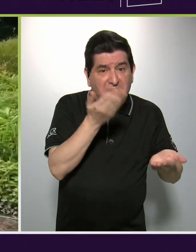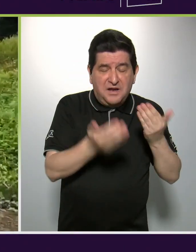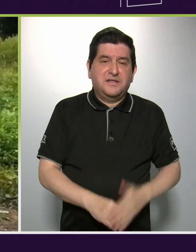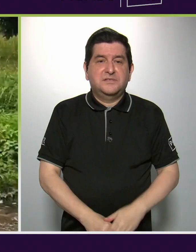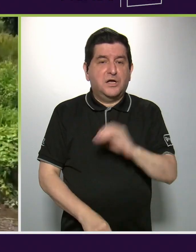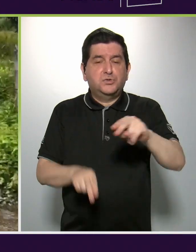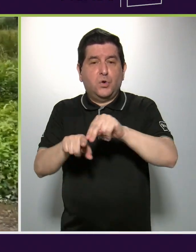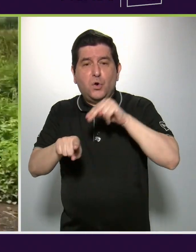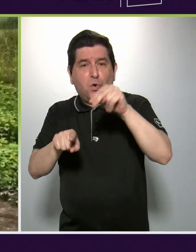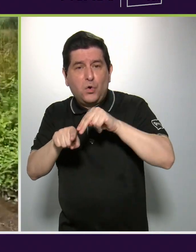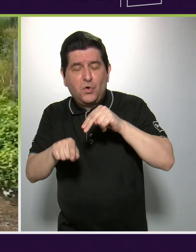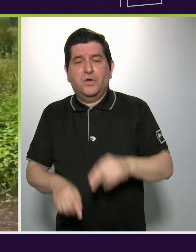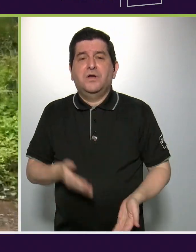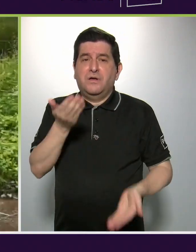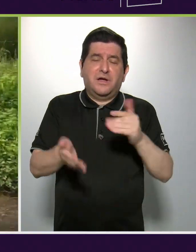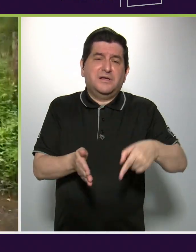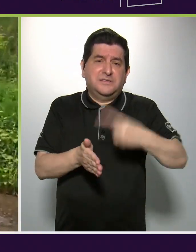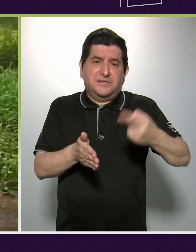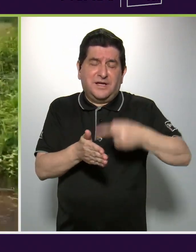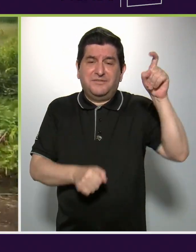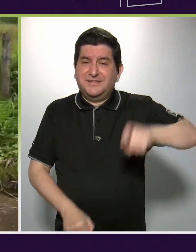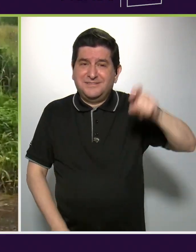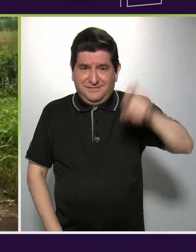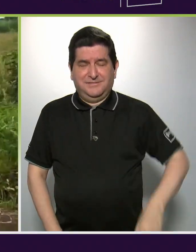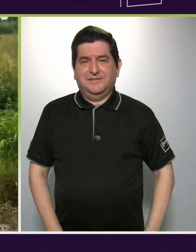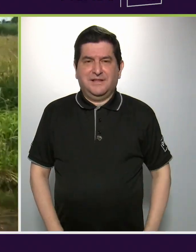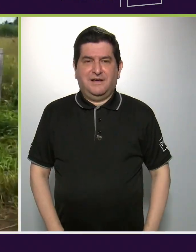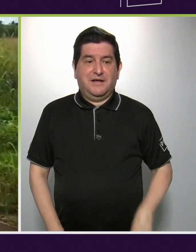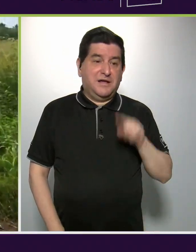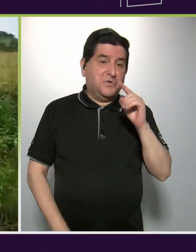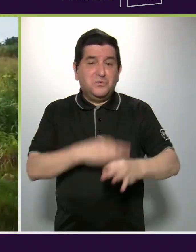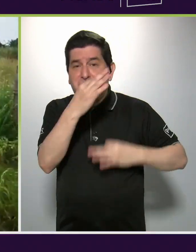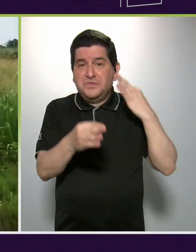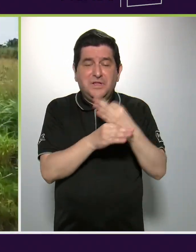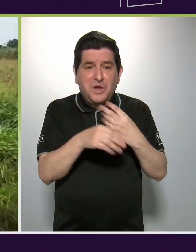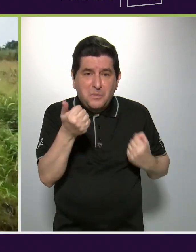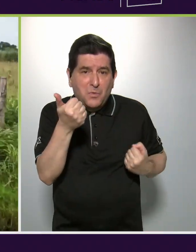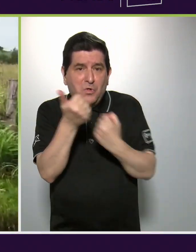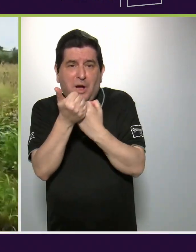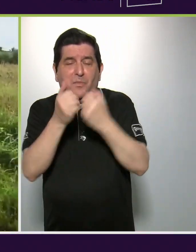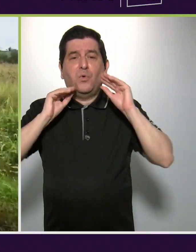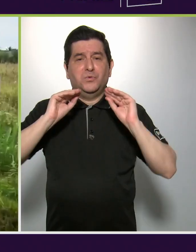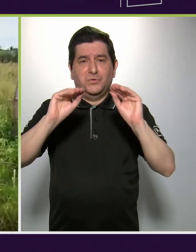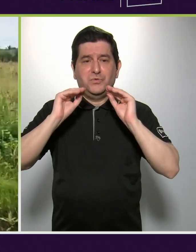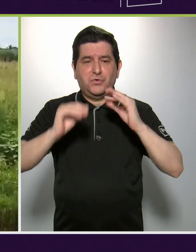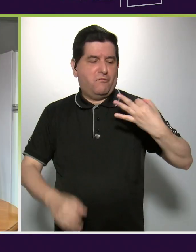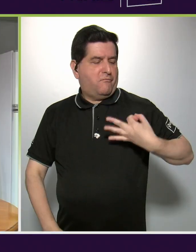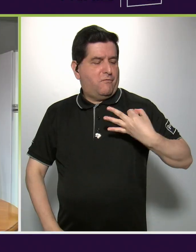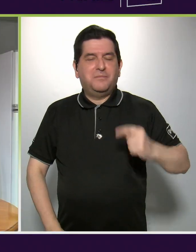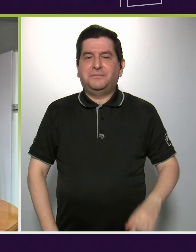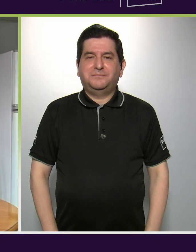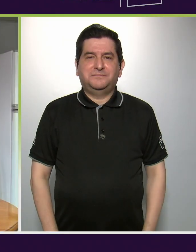laboran, a sus nietos que muchas veces necesitan algún tipo de apoyo en la parte de